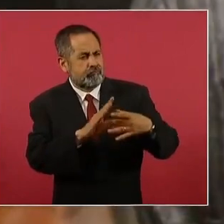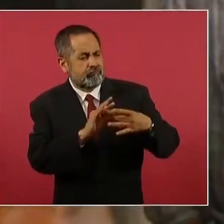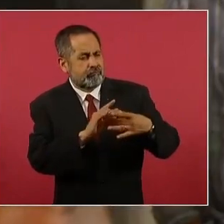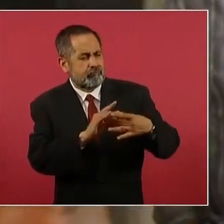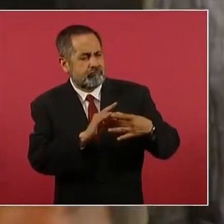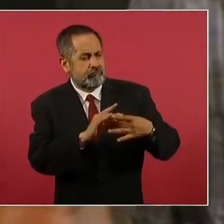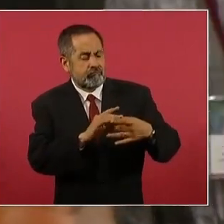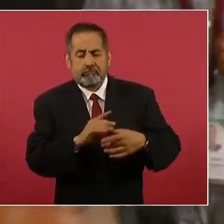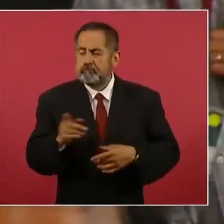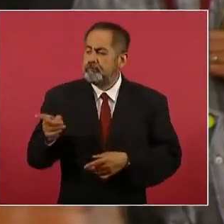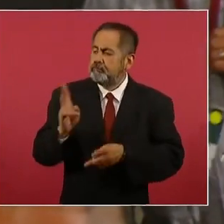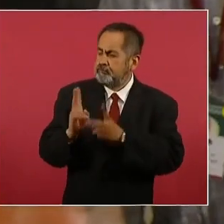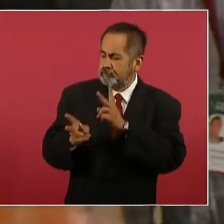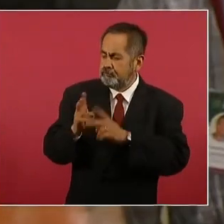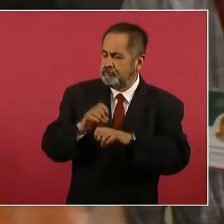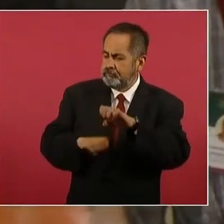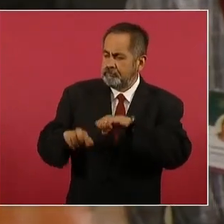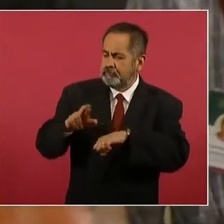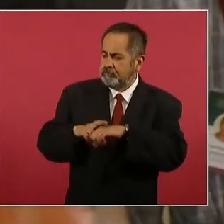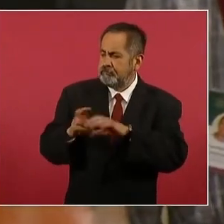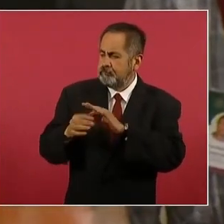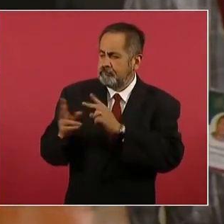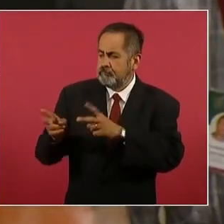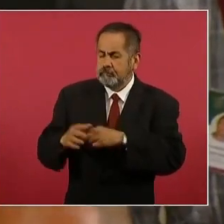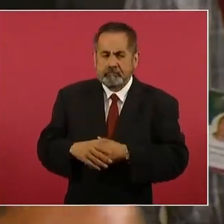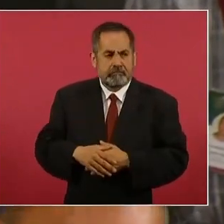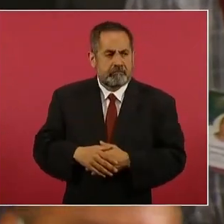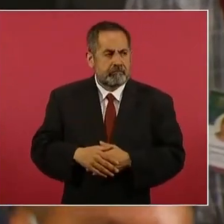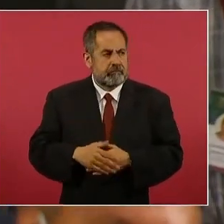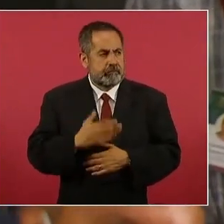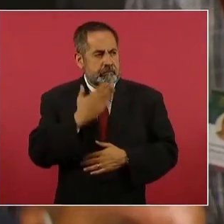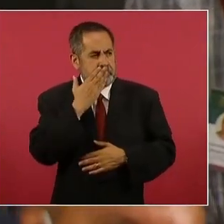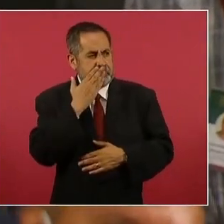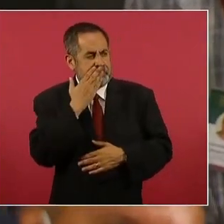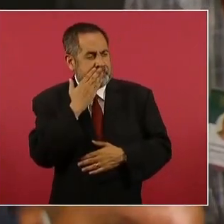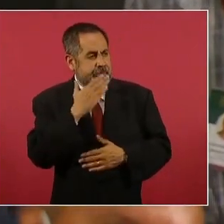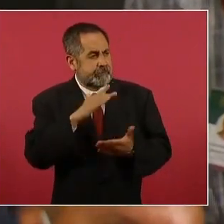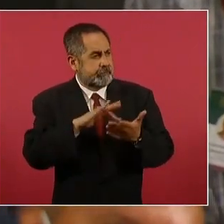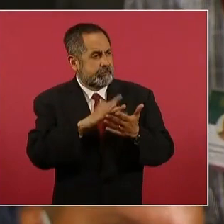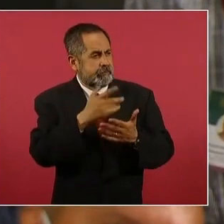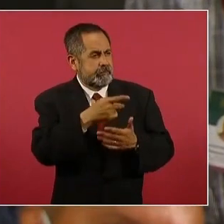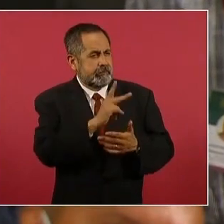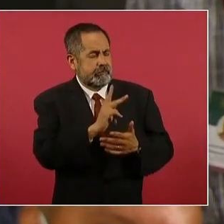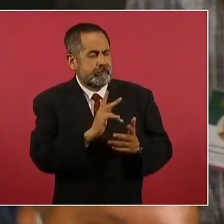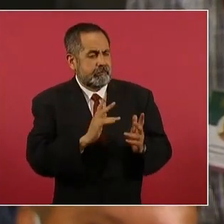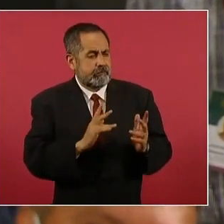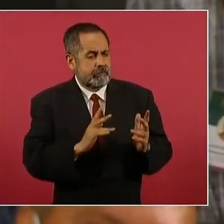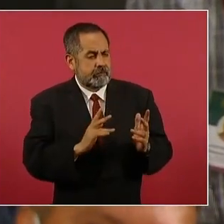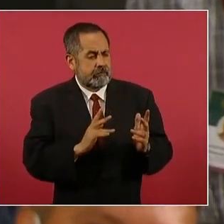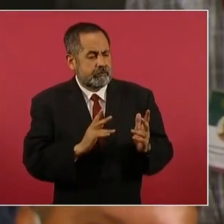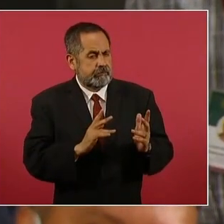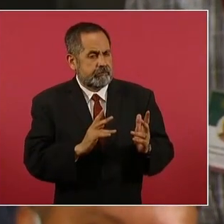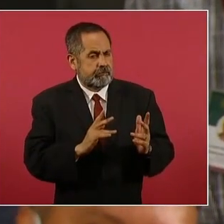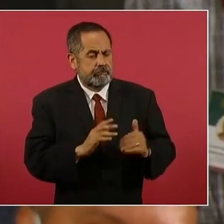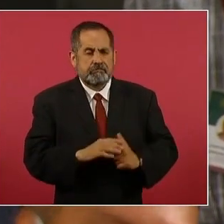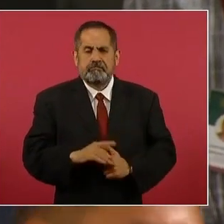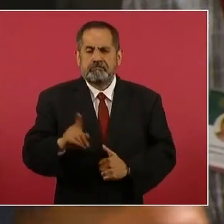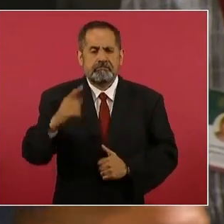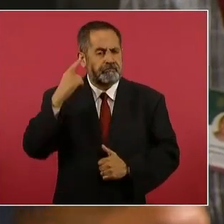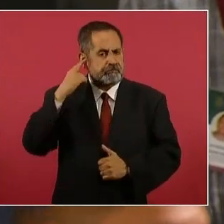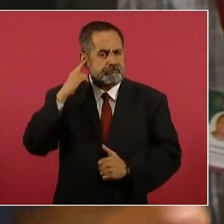¿Con la embajada hablamos o qué? Sí, consuelo, te agradezco mucho esto de estar en sesión Norsi. Allí creo que te